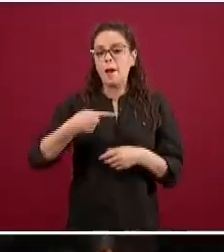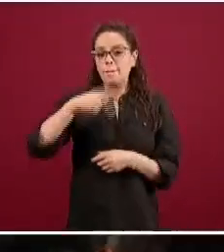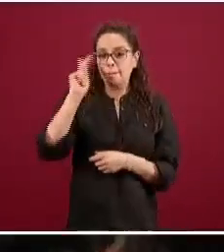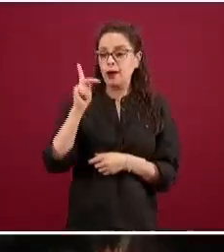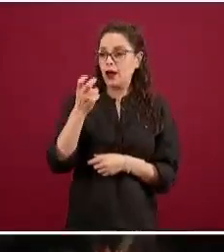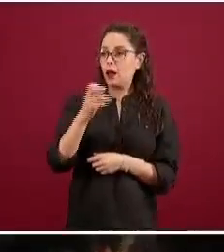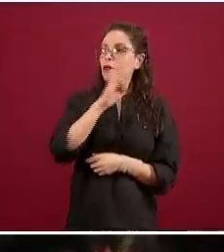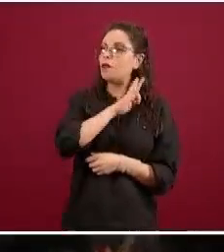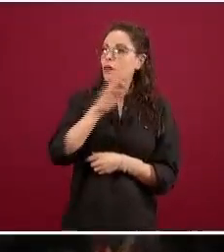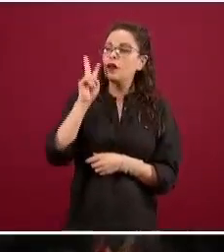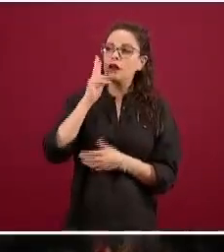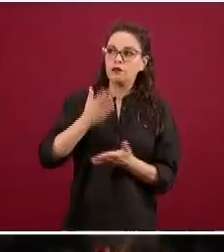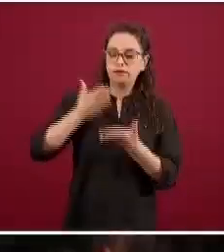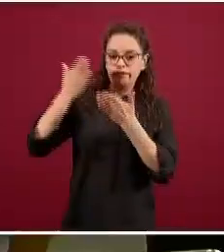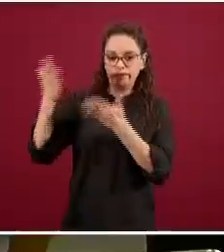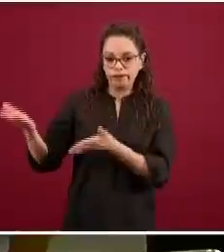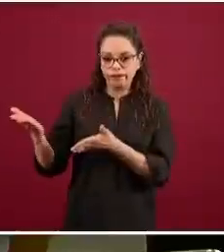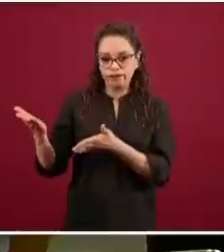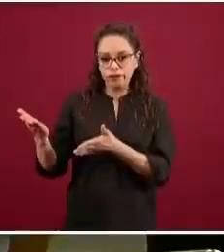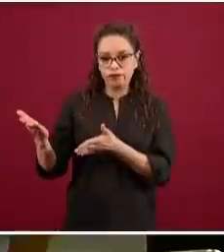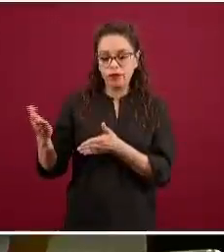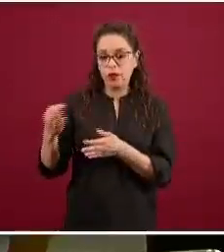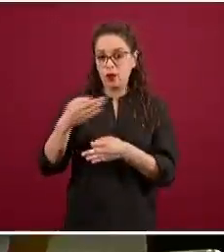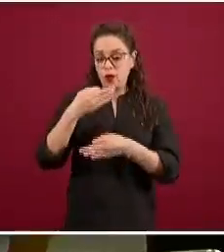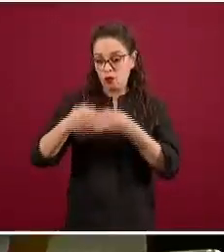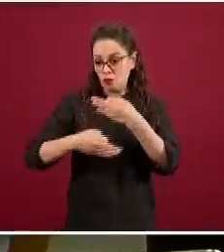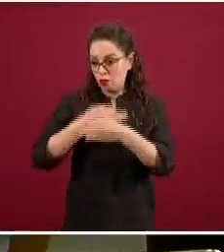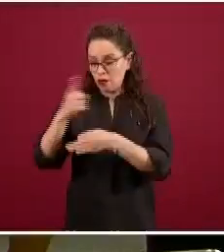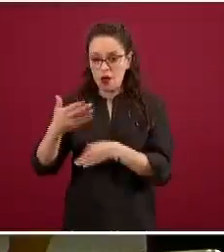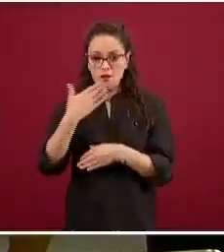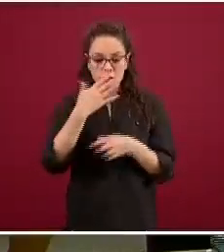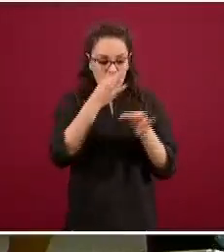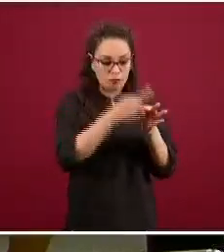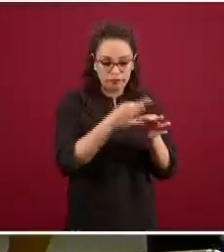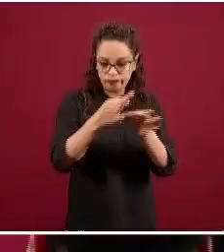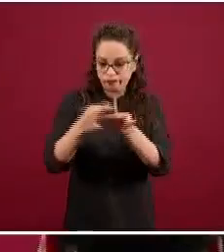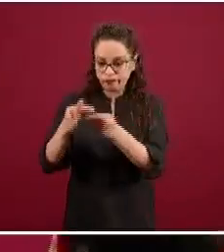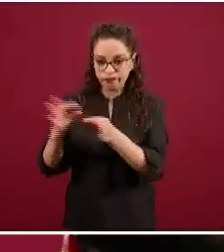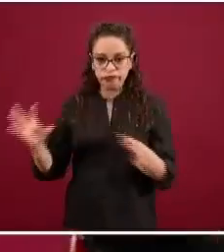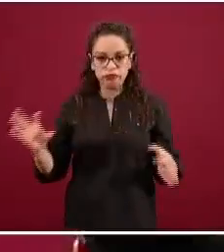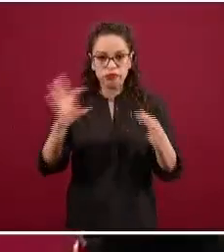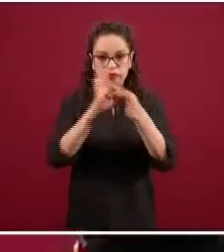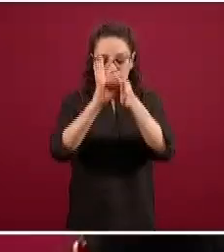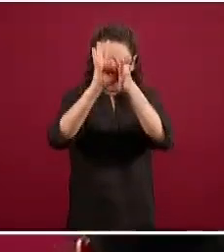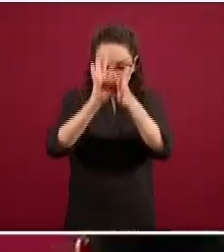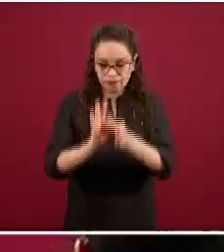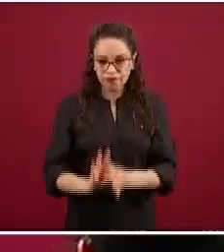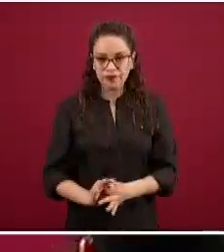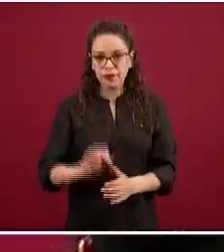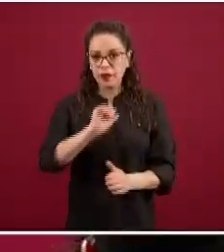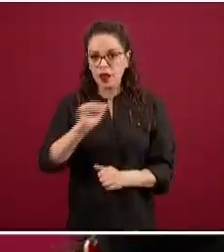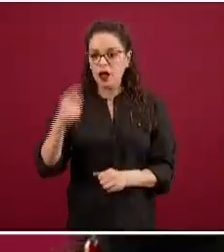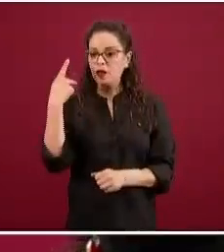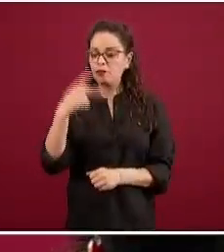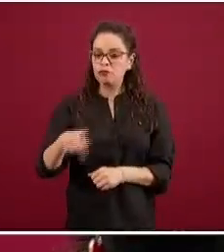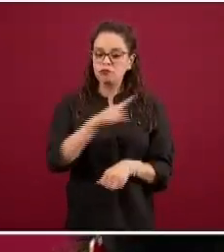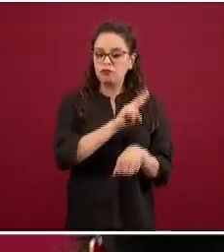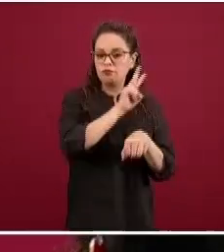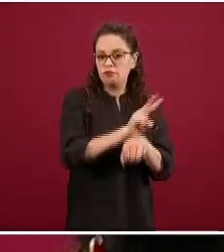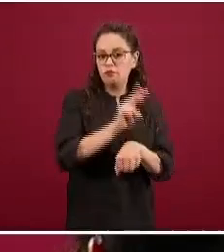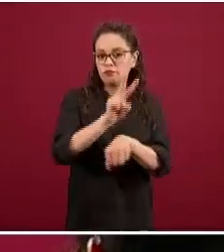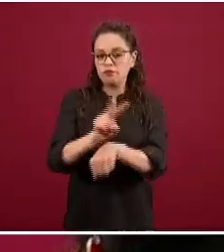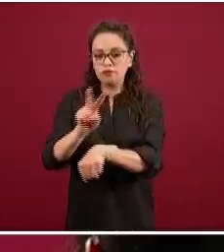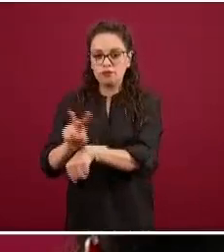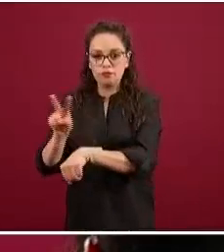la consistencia, se puede ver que todo coincide, y este fenómeno que viene de otro mecanismo de vigilancia, que son consultas